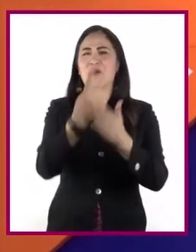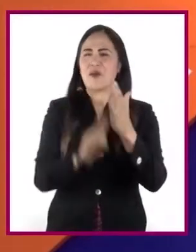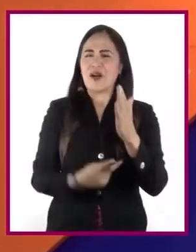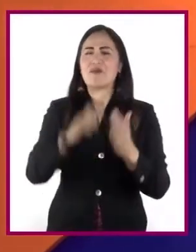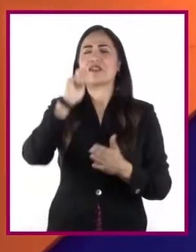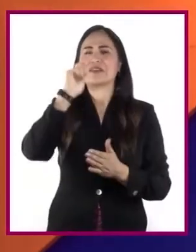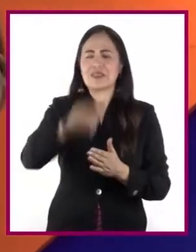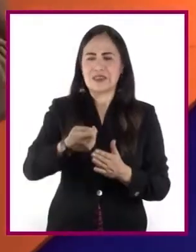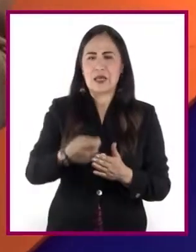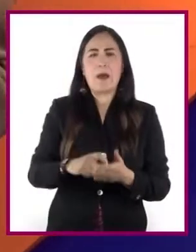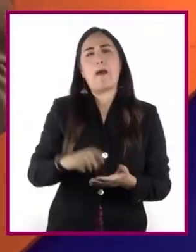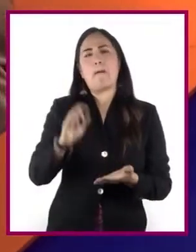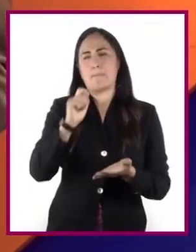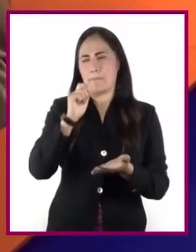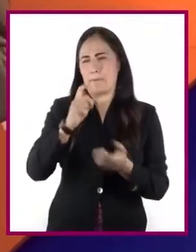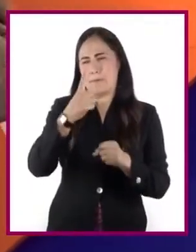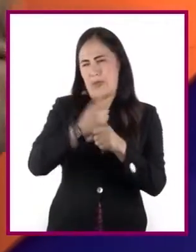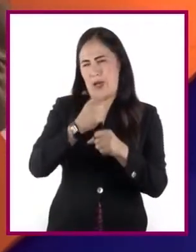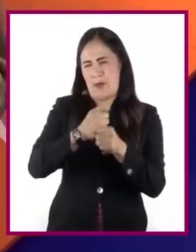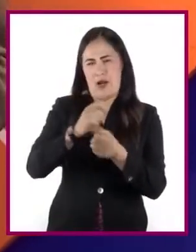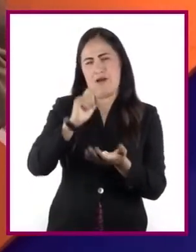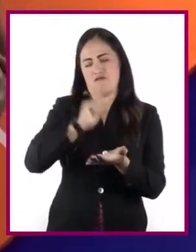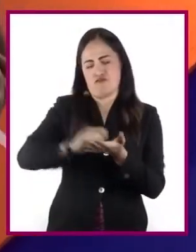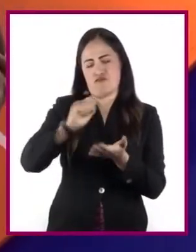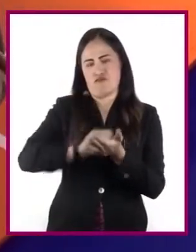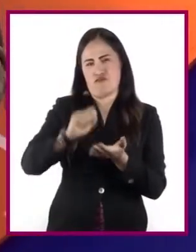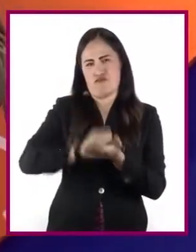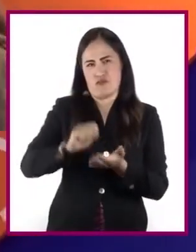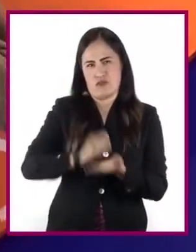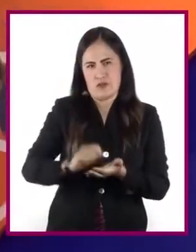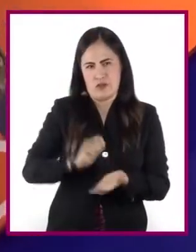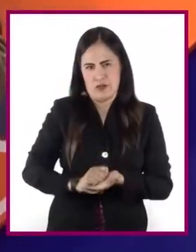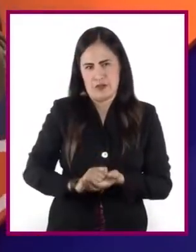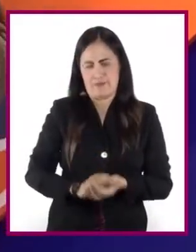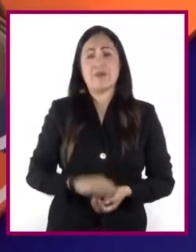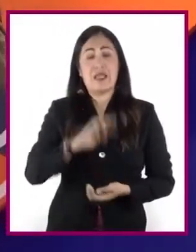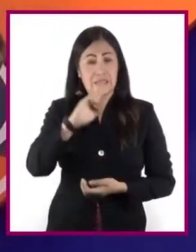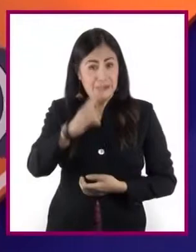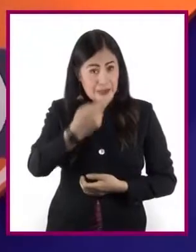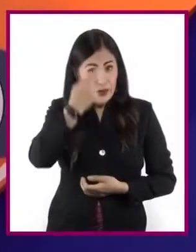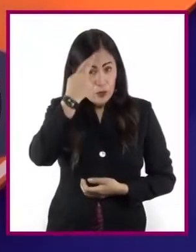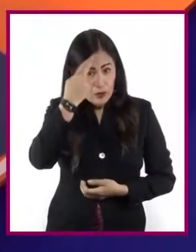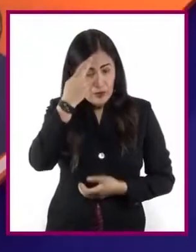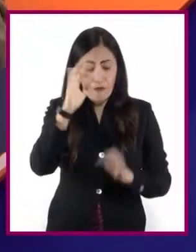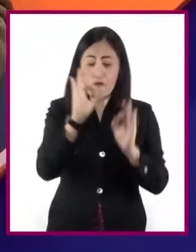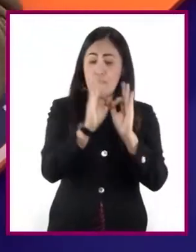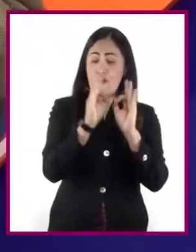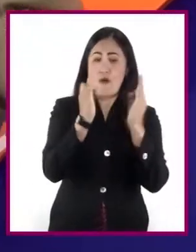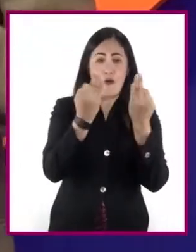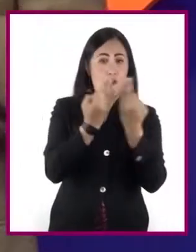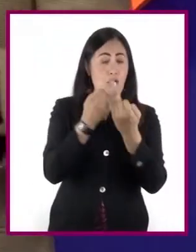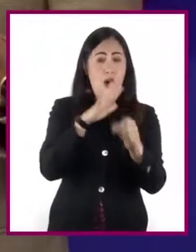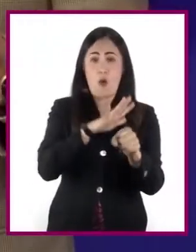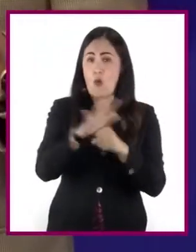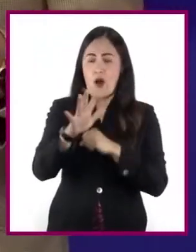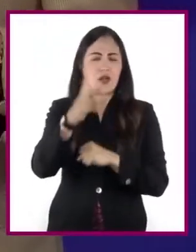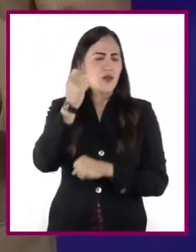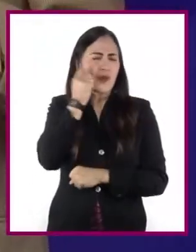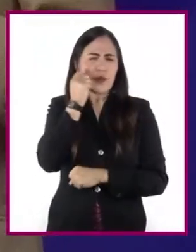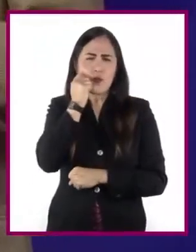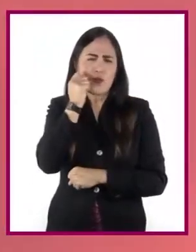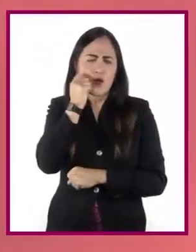hacer un primer borrador de una entrevista que hayan realizado. Recuerden que no importa el formato en el que la hayan